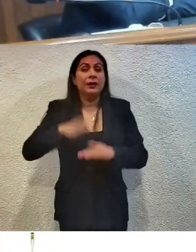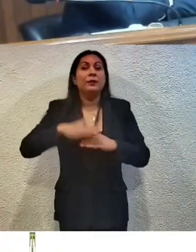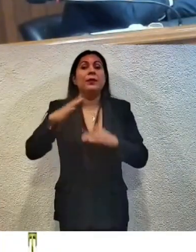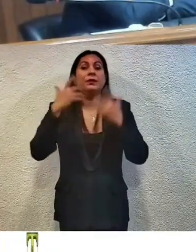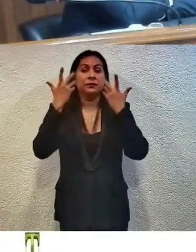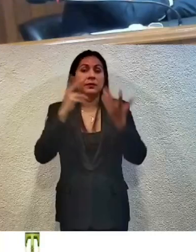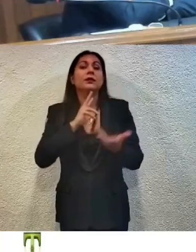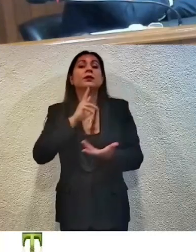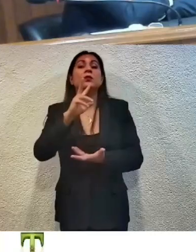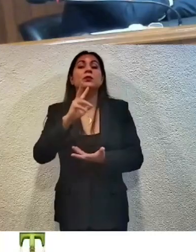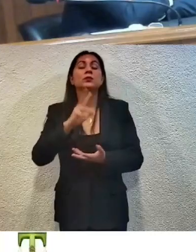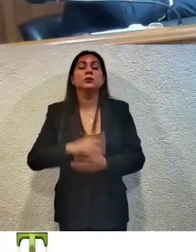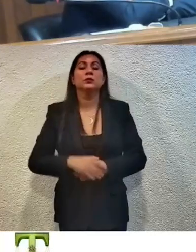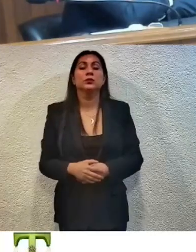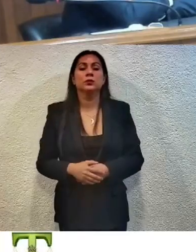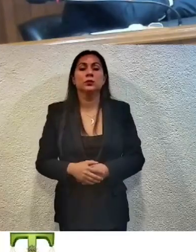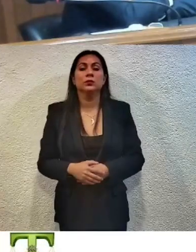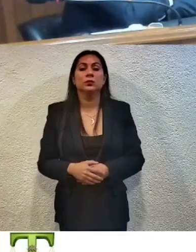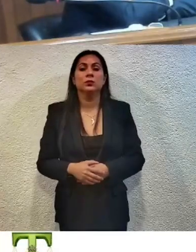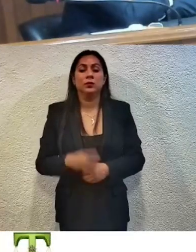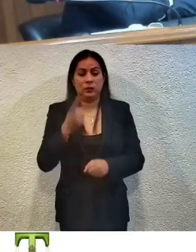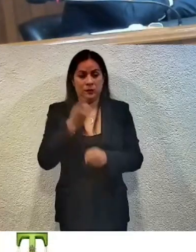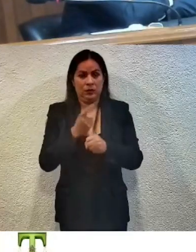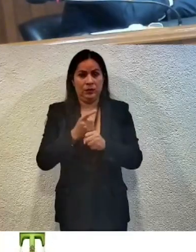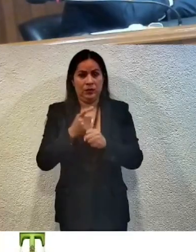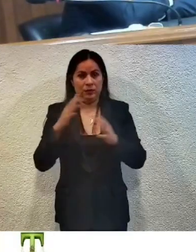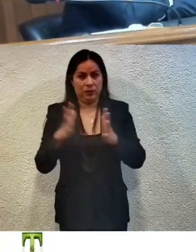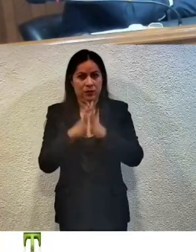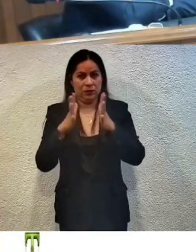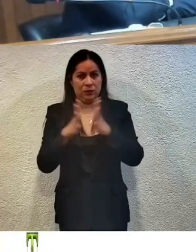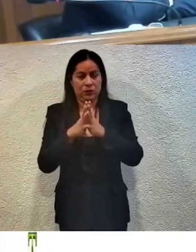hacer uso de la voz en esta primera ronda?